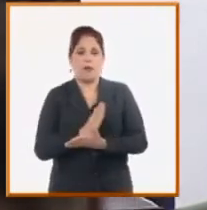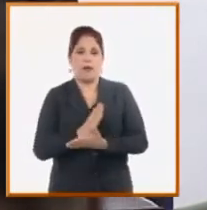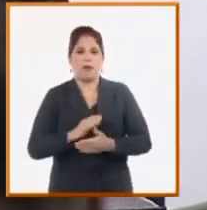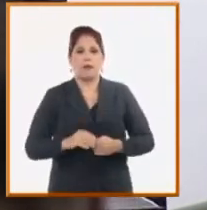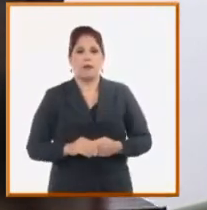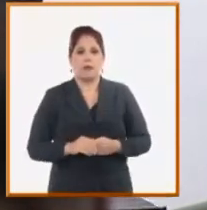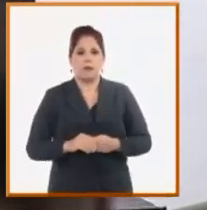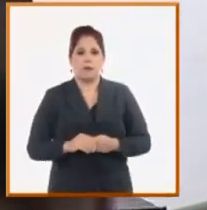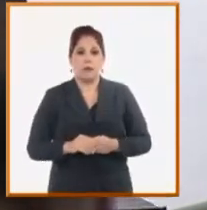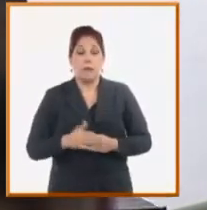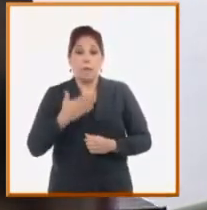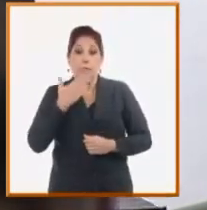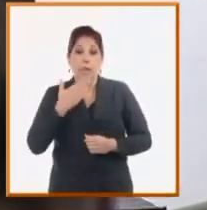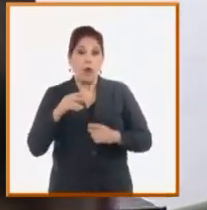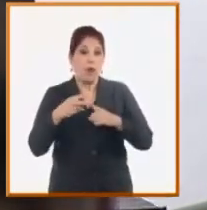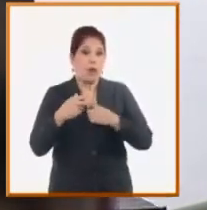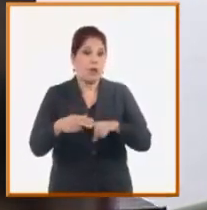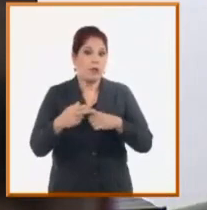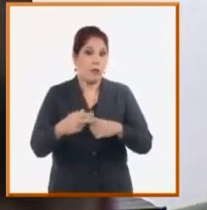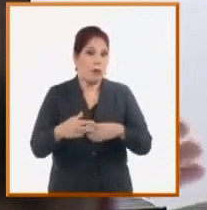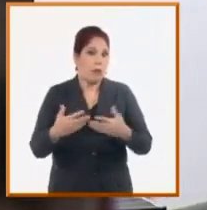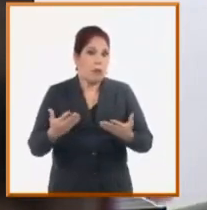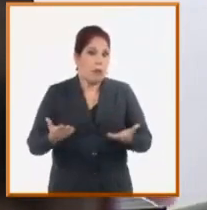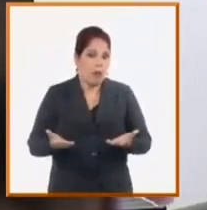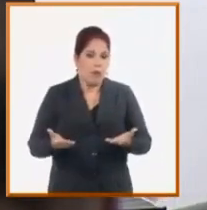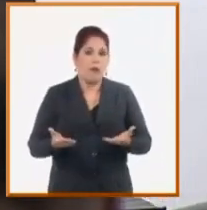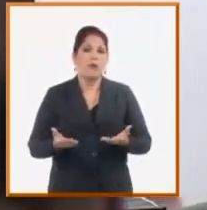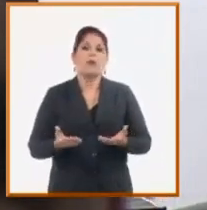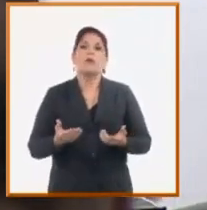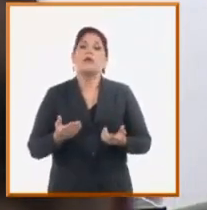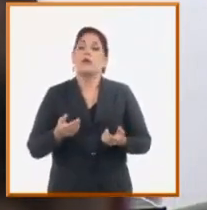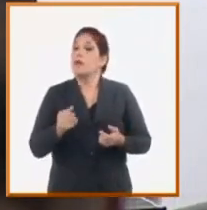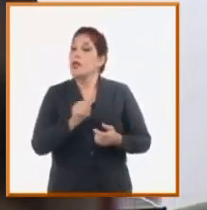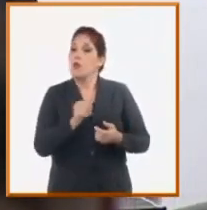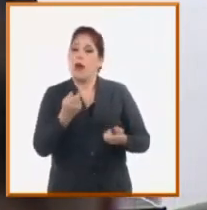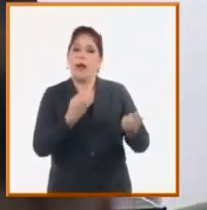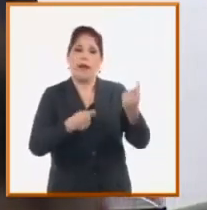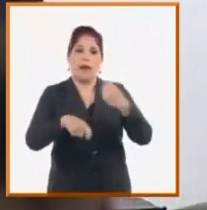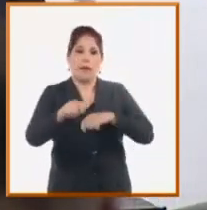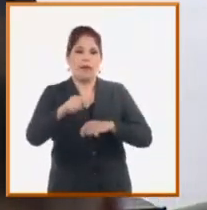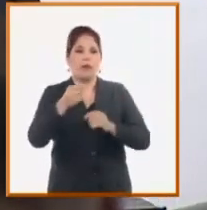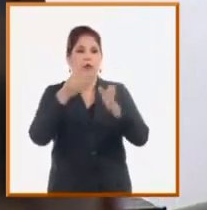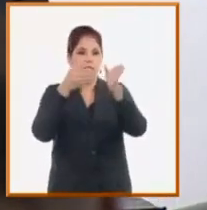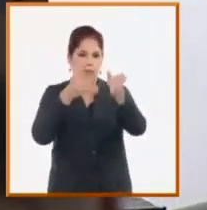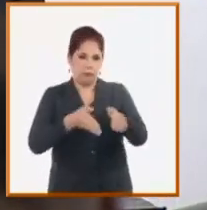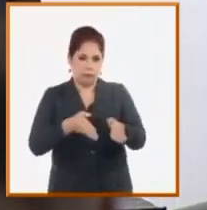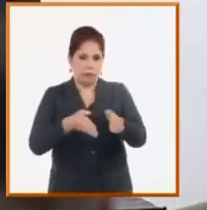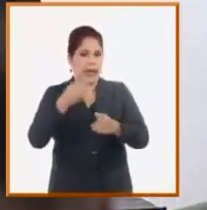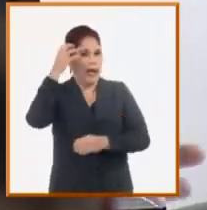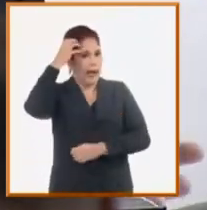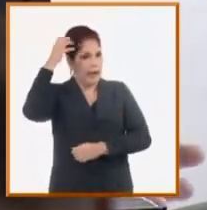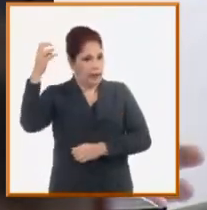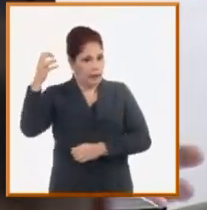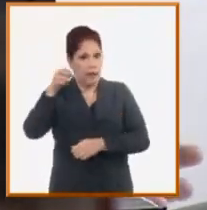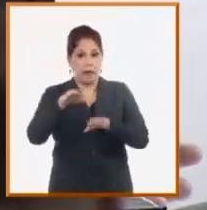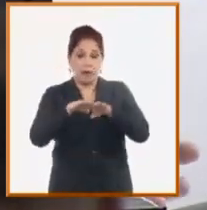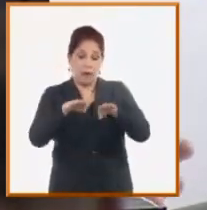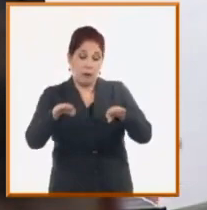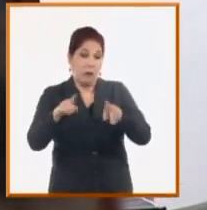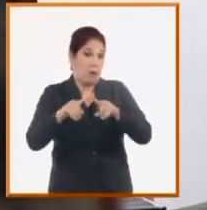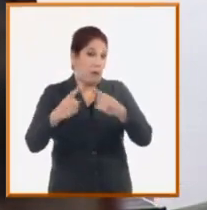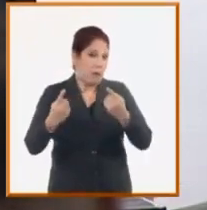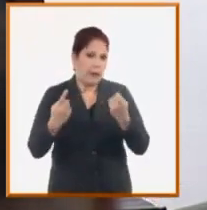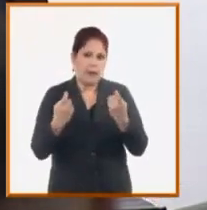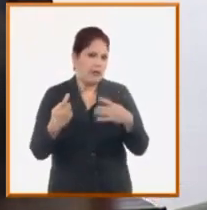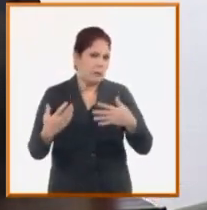Y la mejor manera de resolver eso es con un mercado cambiario estatal estable. Pero para eso que hace